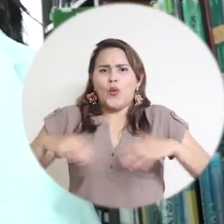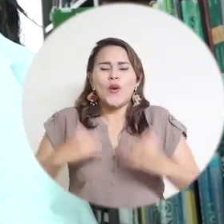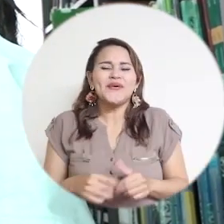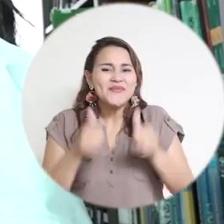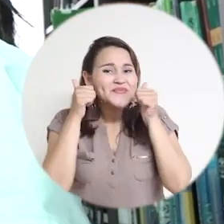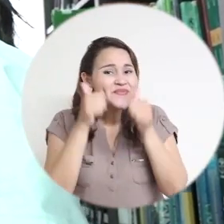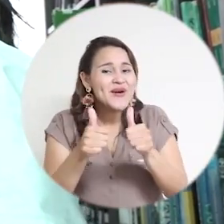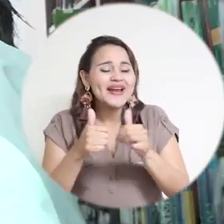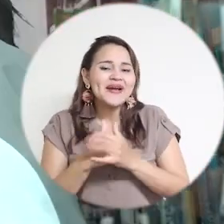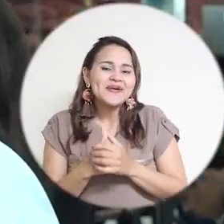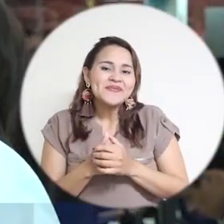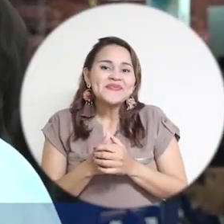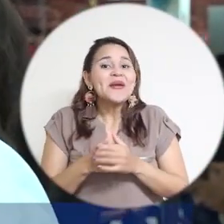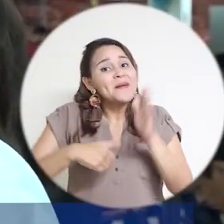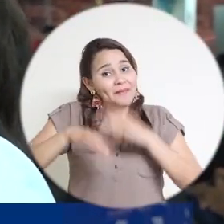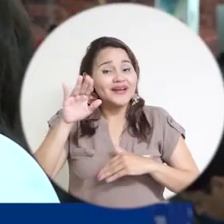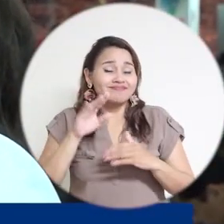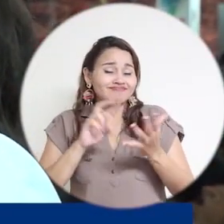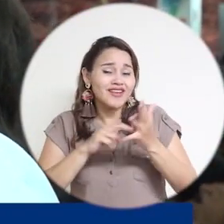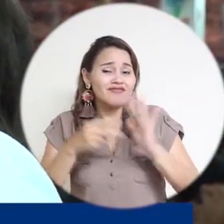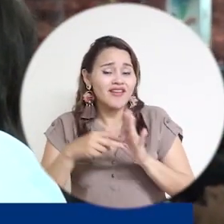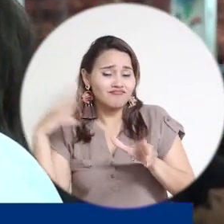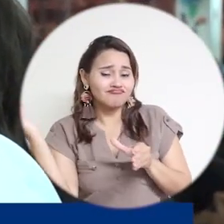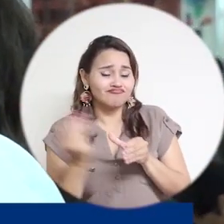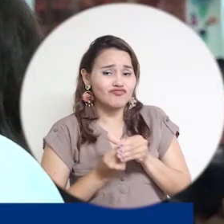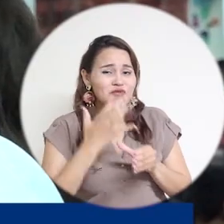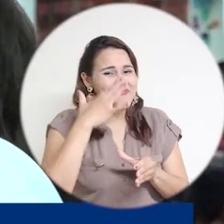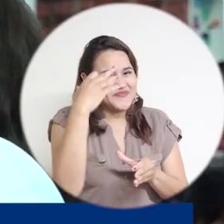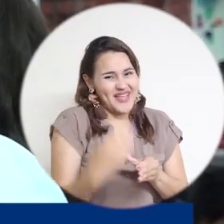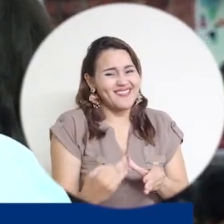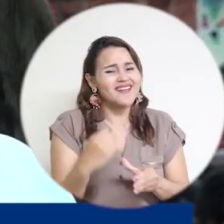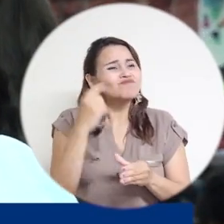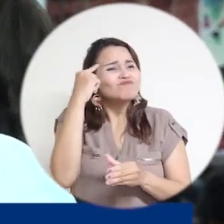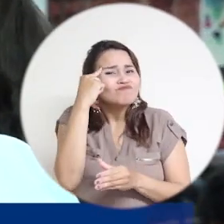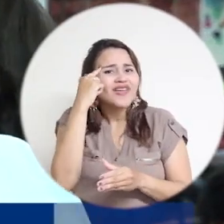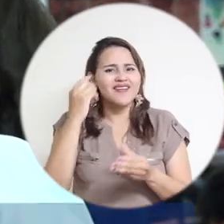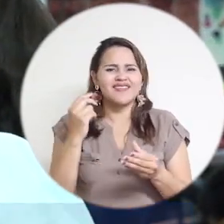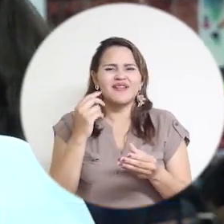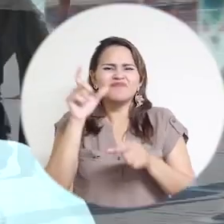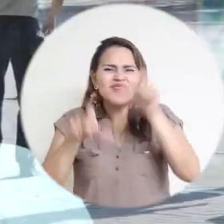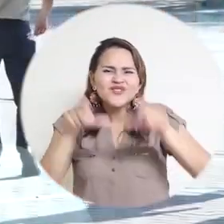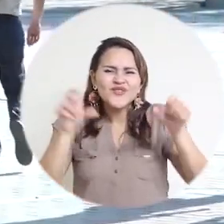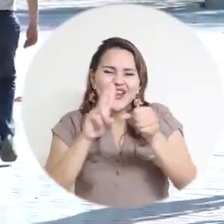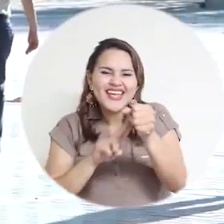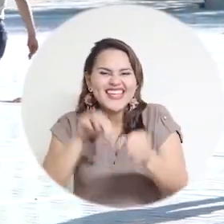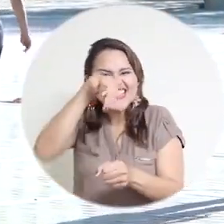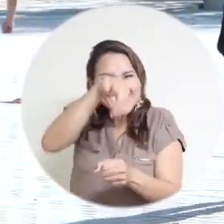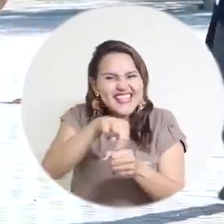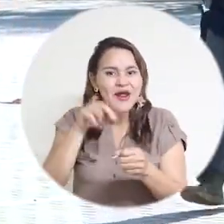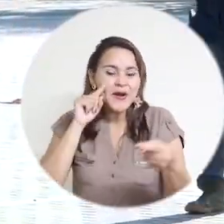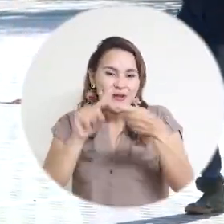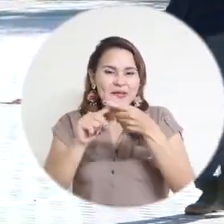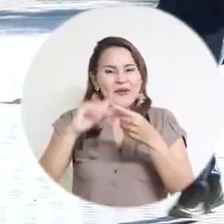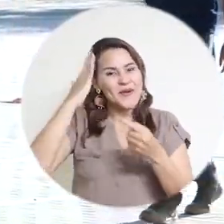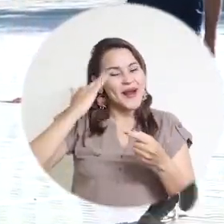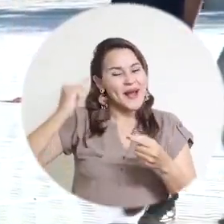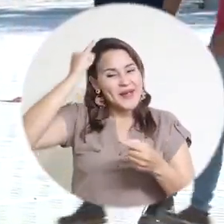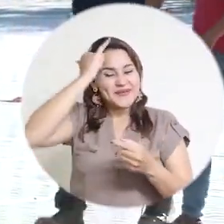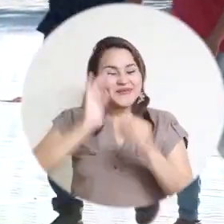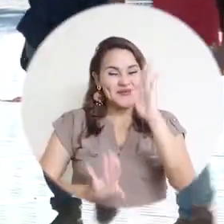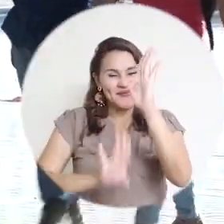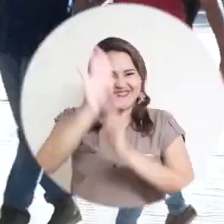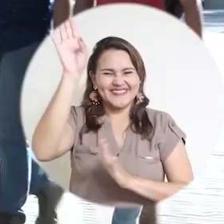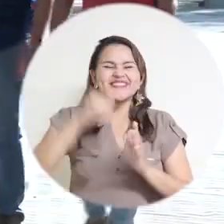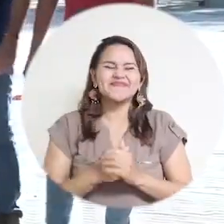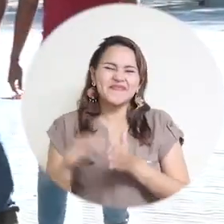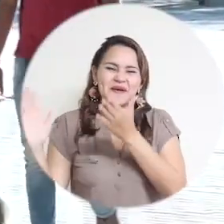y a la vez incluyente al pensar en los indígenas y en su desarrollo académico. La iniciativa, establecida desde